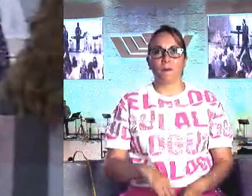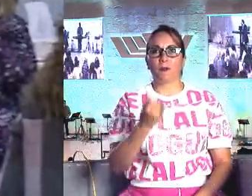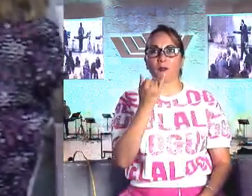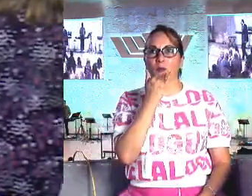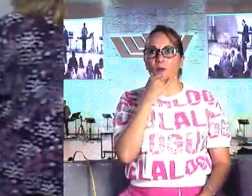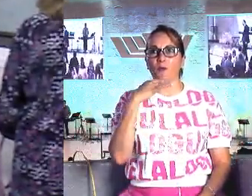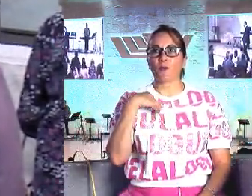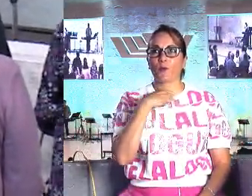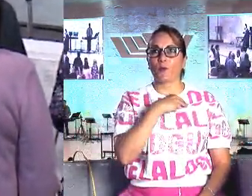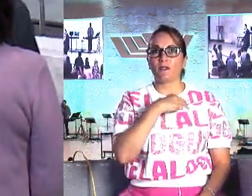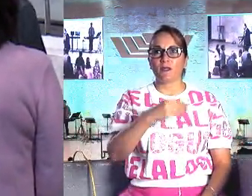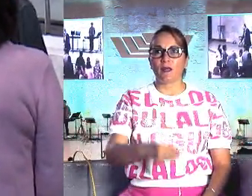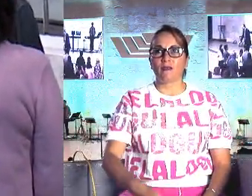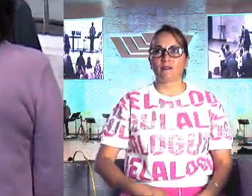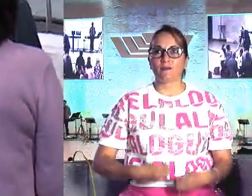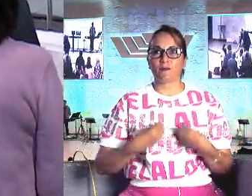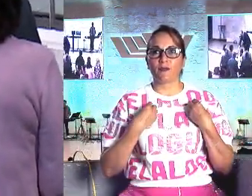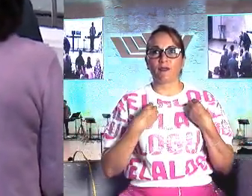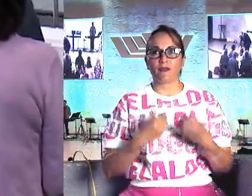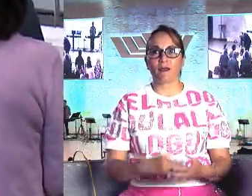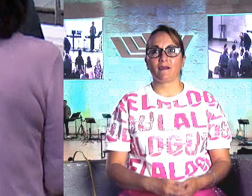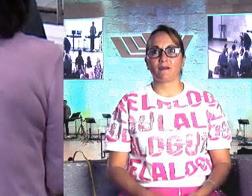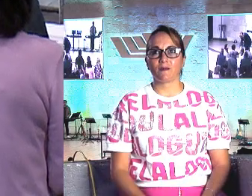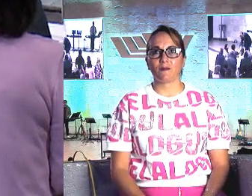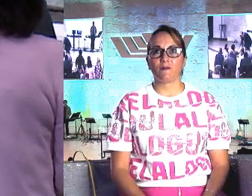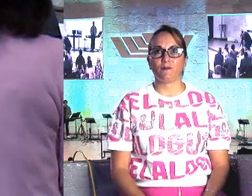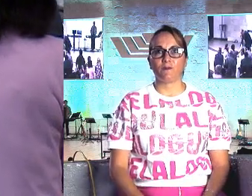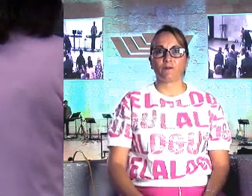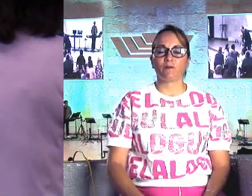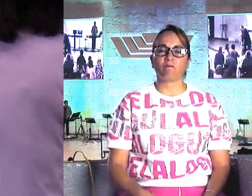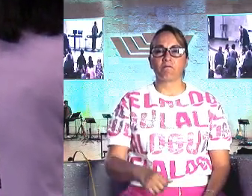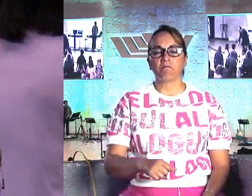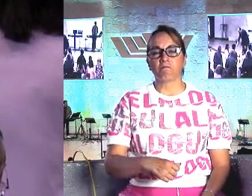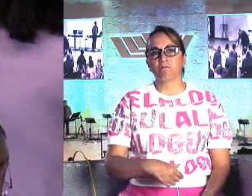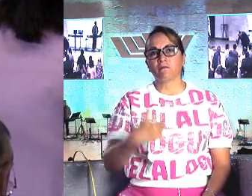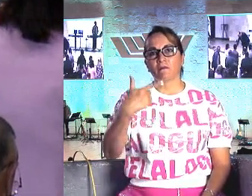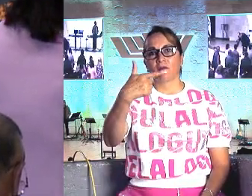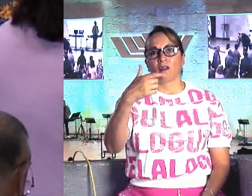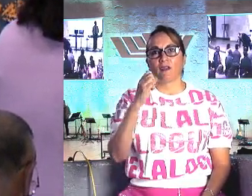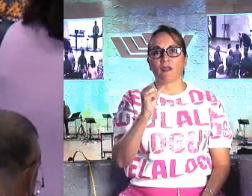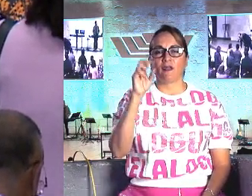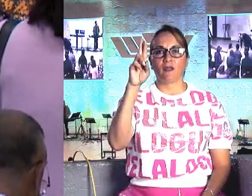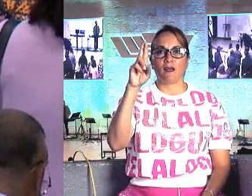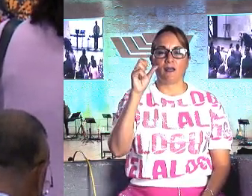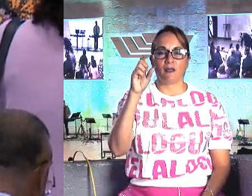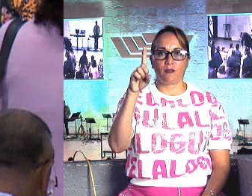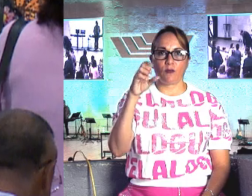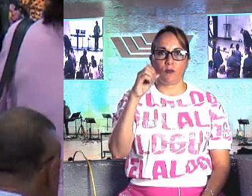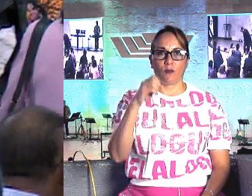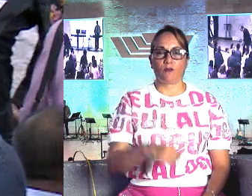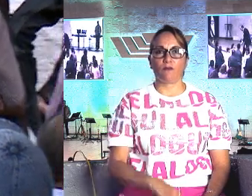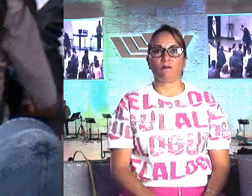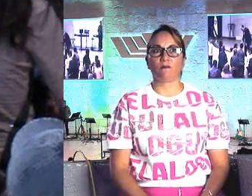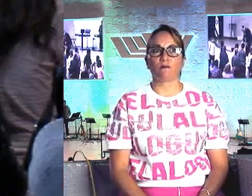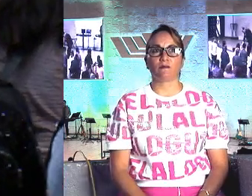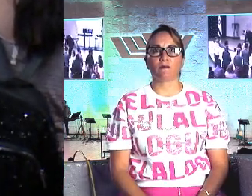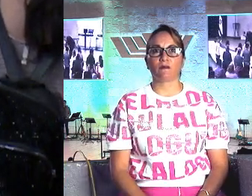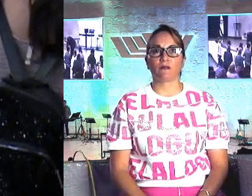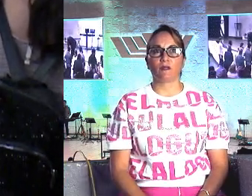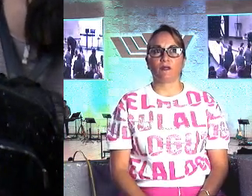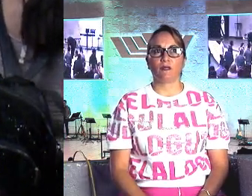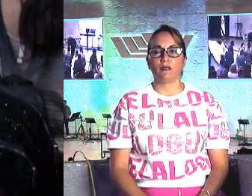Aquí hay más personas. ¿Tu nombre es? Gerardo, Dios te bendiga. ¿Tu nombre es? Ami, Dios te bendiga. ¿Y este